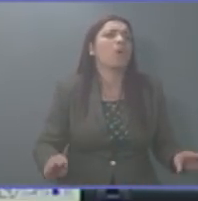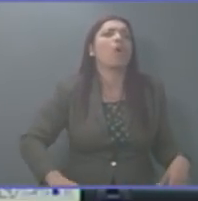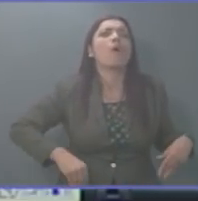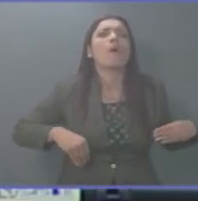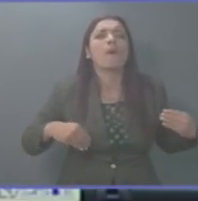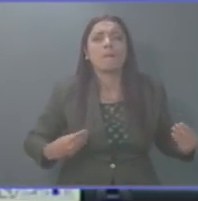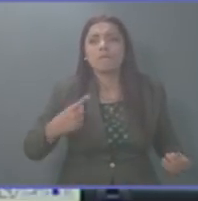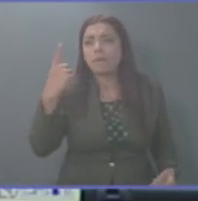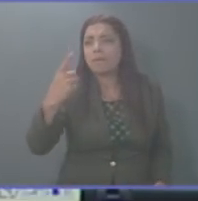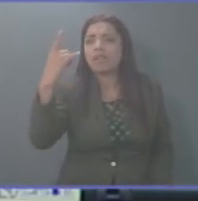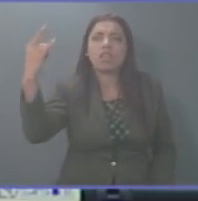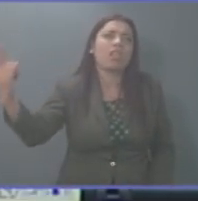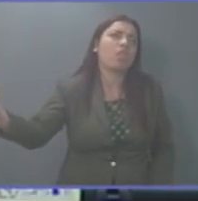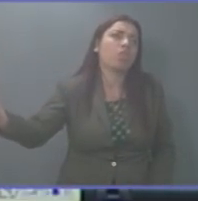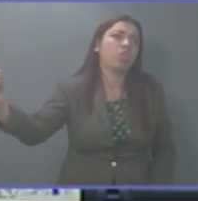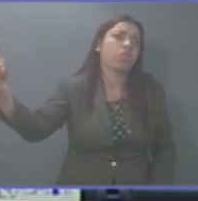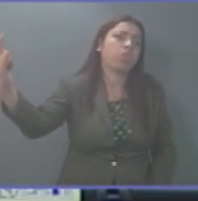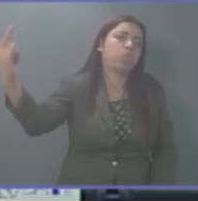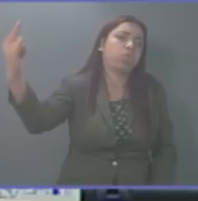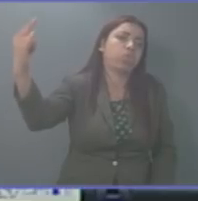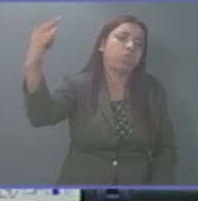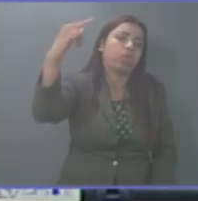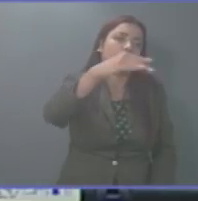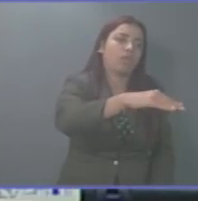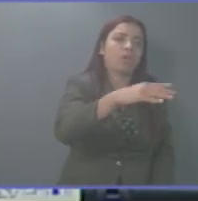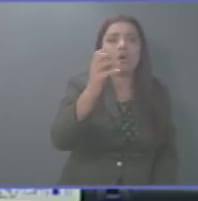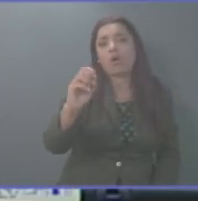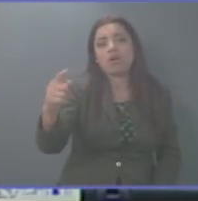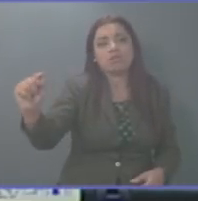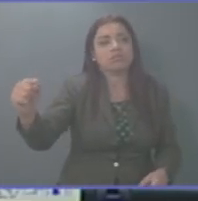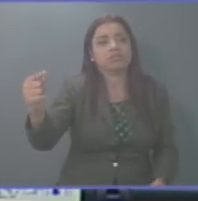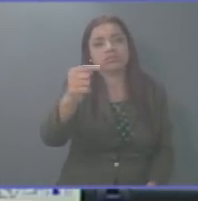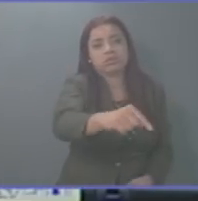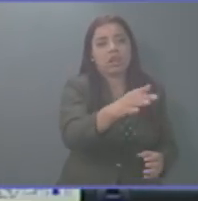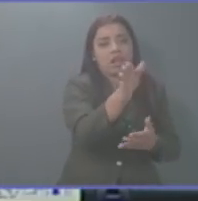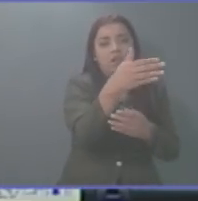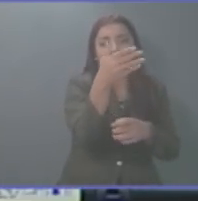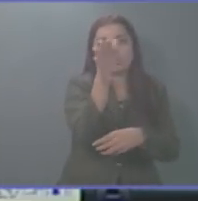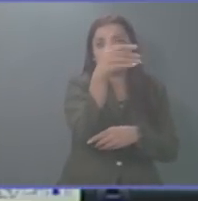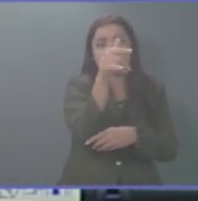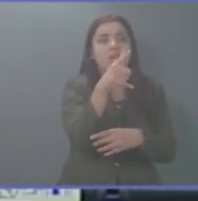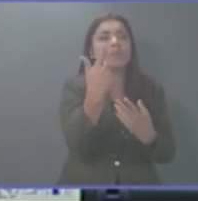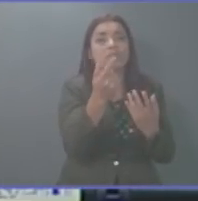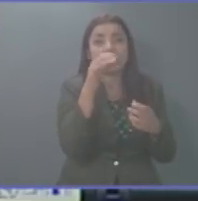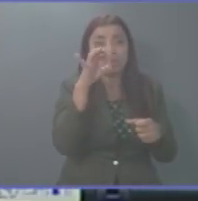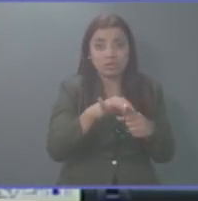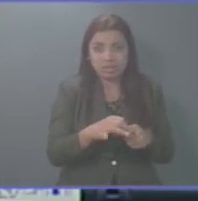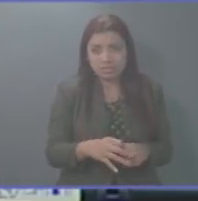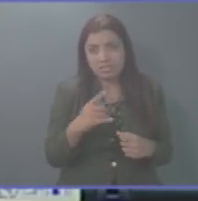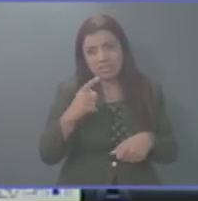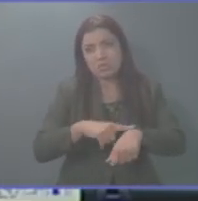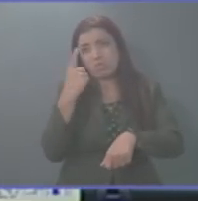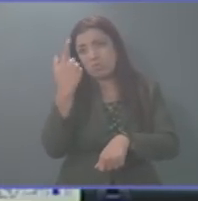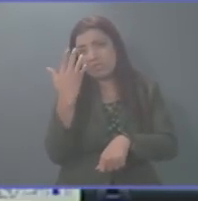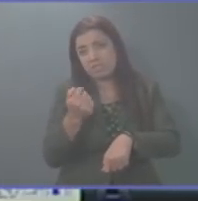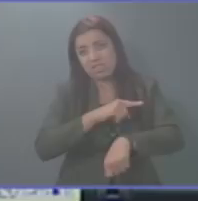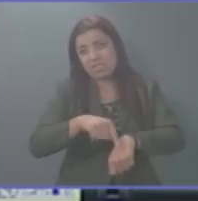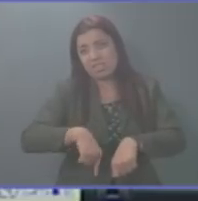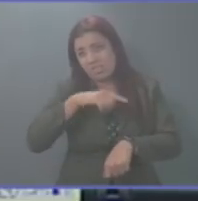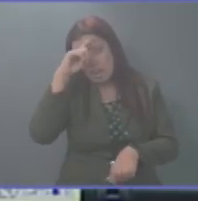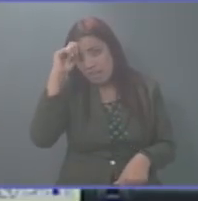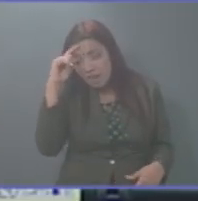persona va a viajar 12 horas hasta un consulado para emitir una votación cuando es perder un día de trabajo y tiene que enviar dinero a El